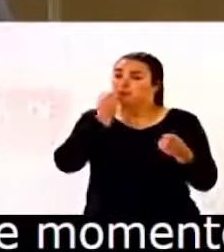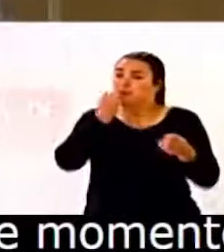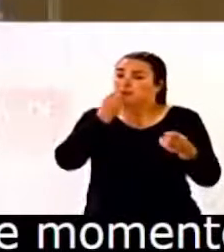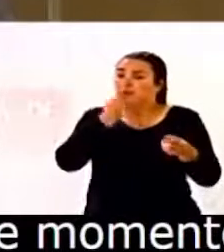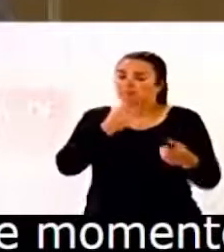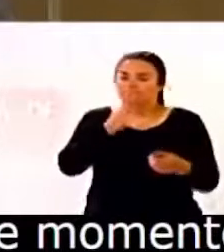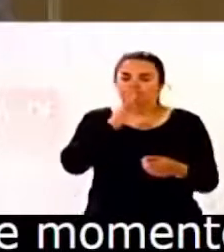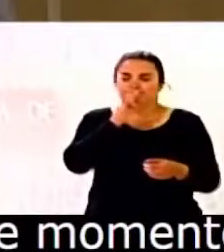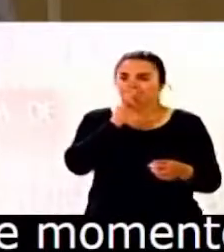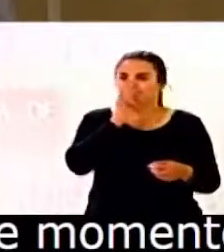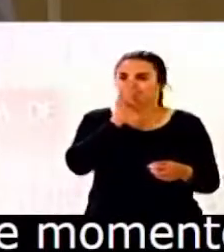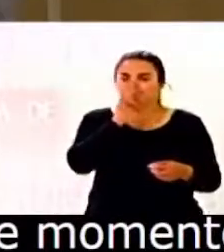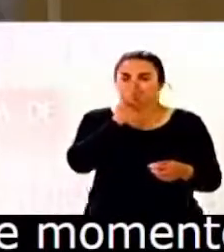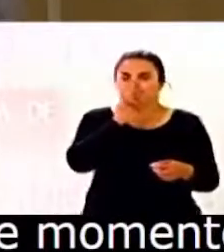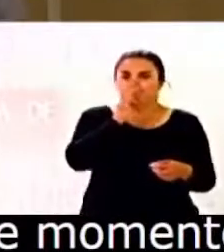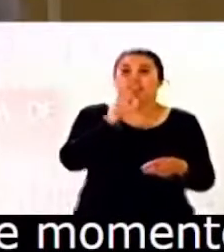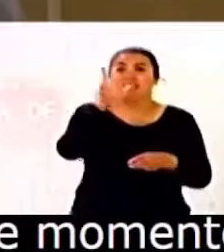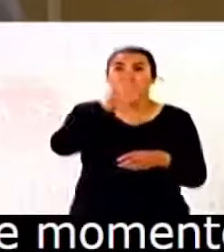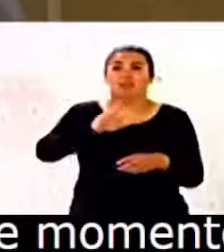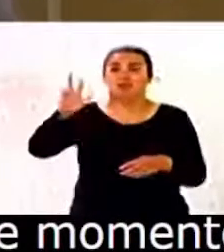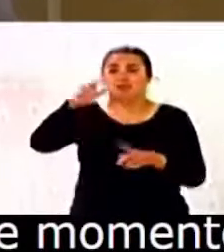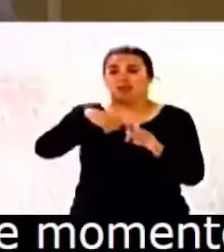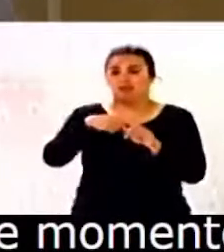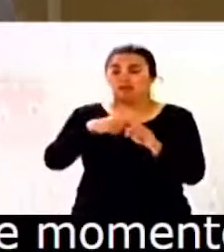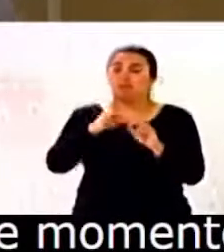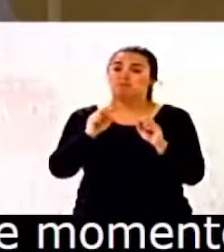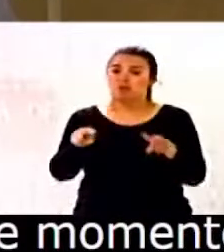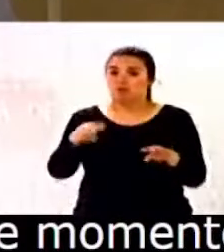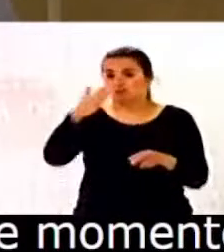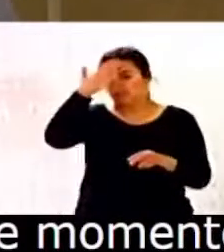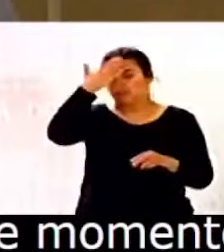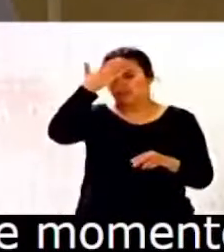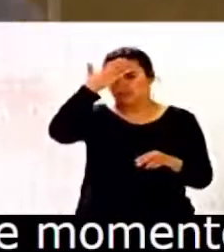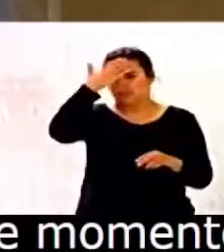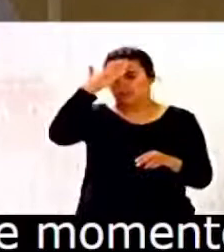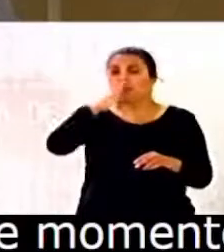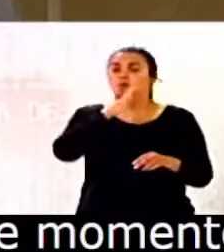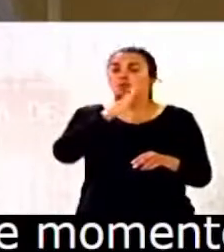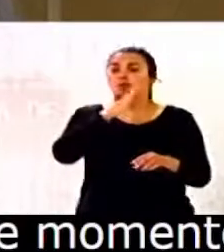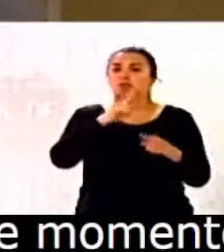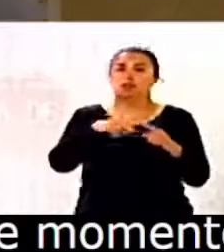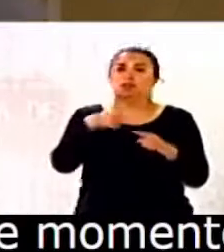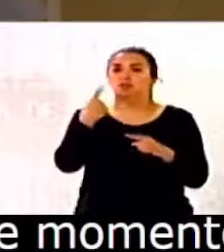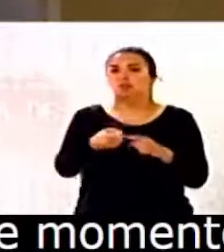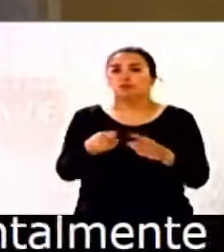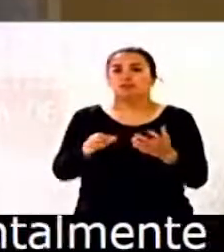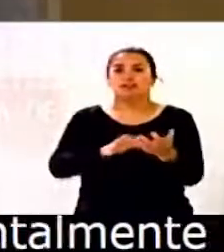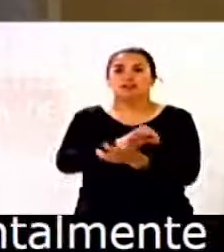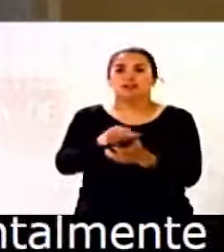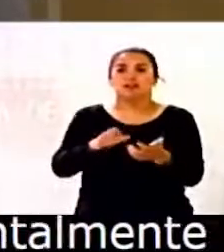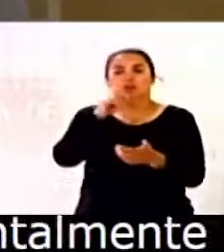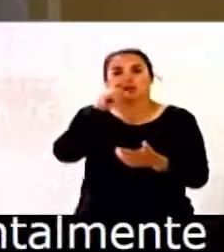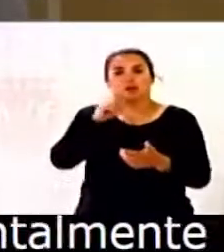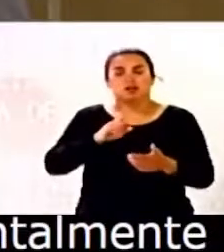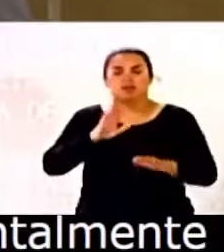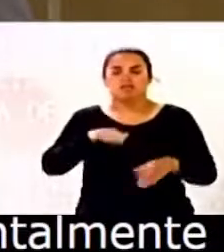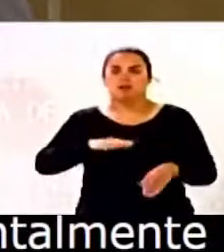ir y fundamentalmente a nivel nacional, me refiero, fundamentalmente porque las consecuencias de la guerra de Ucrania están